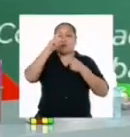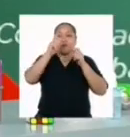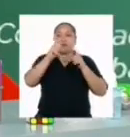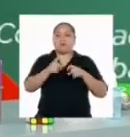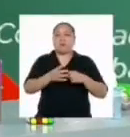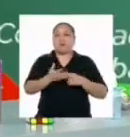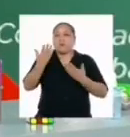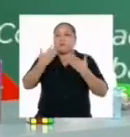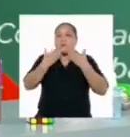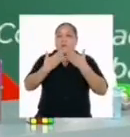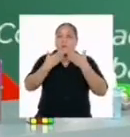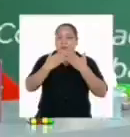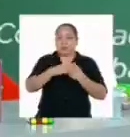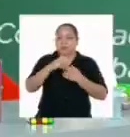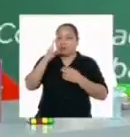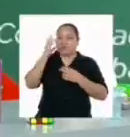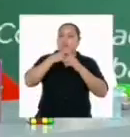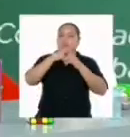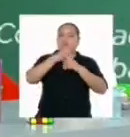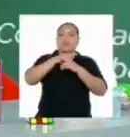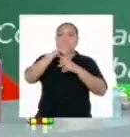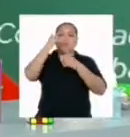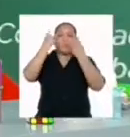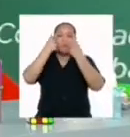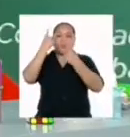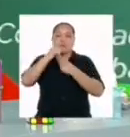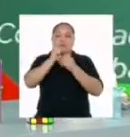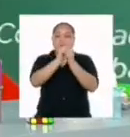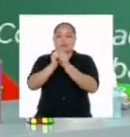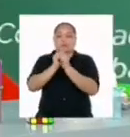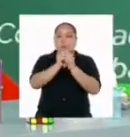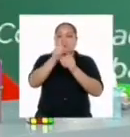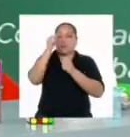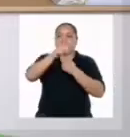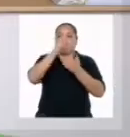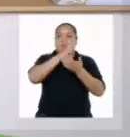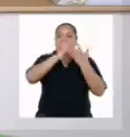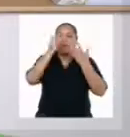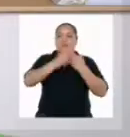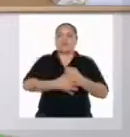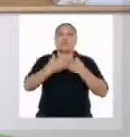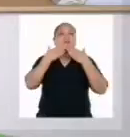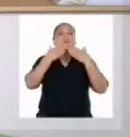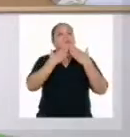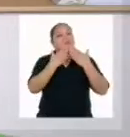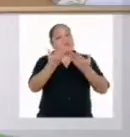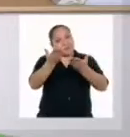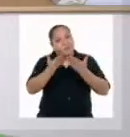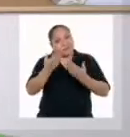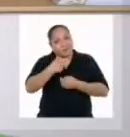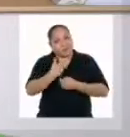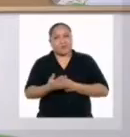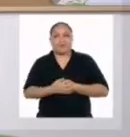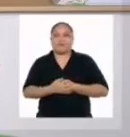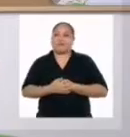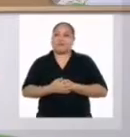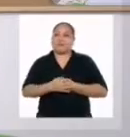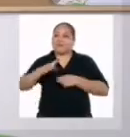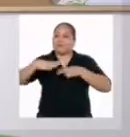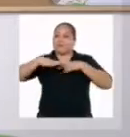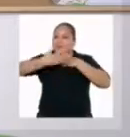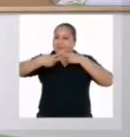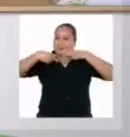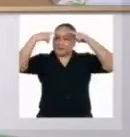Gracias, profesora Julia, por responder las preguntas y acompañarnos en el programa. Gracias por invitarme.